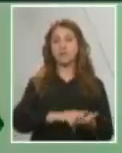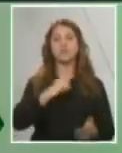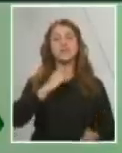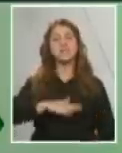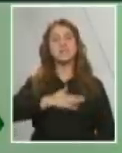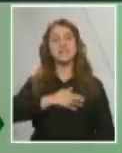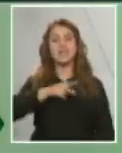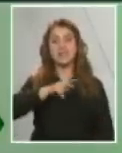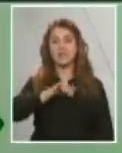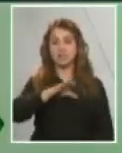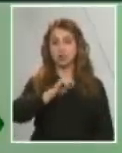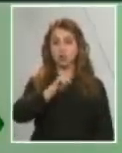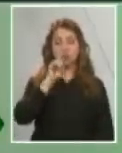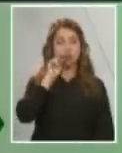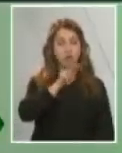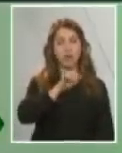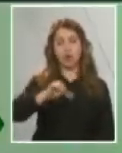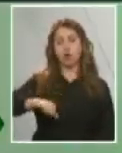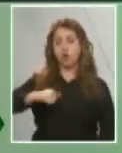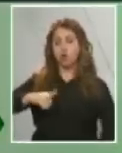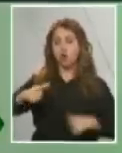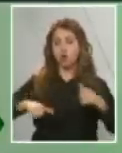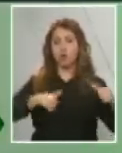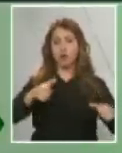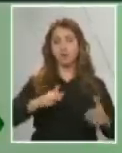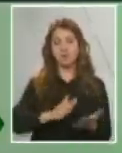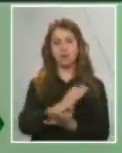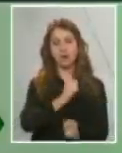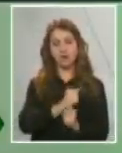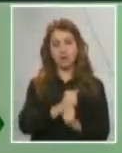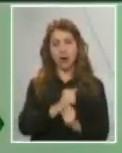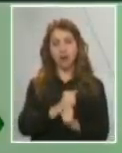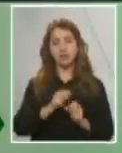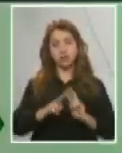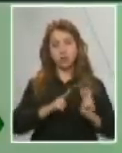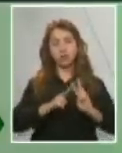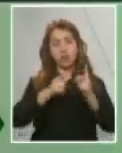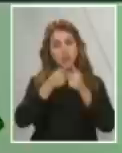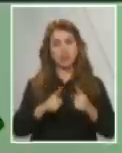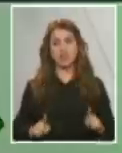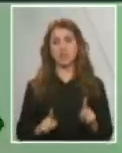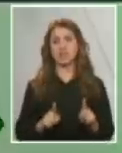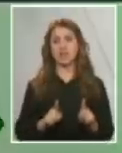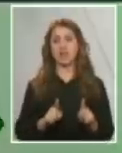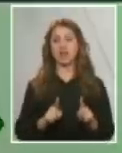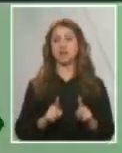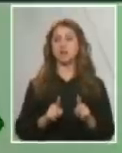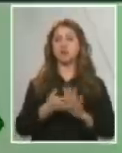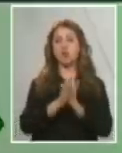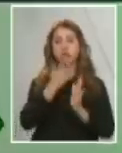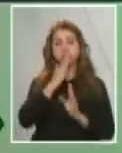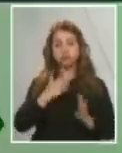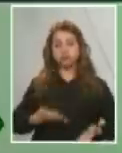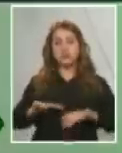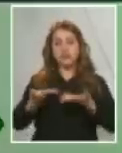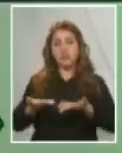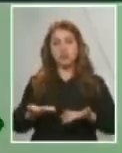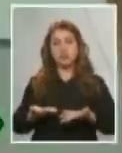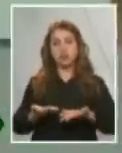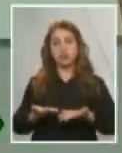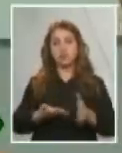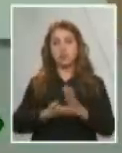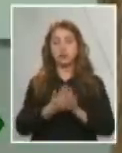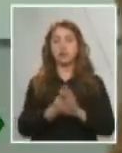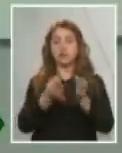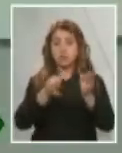siente, Nicole, cuando tú ves a jóvenes que están trabajando por una solución distinta, que pusieron su talento al servicio, en este